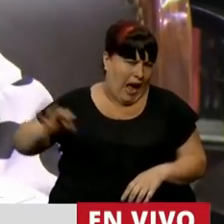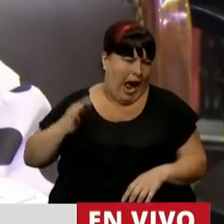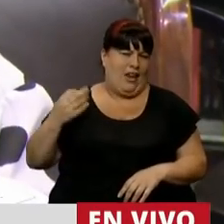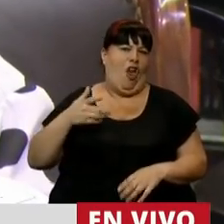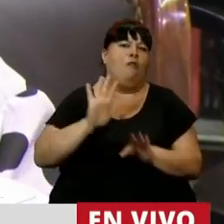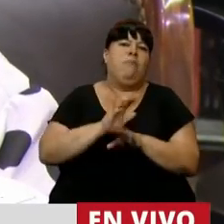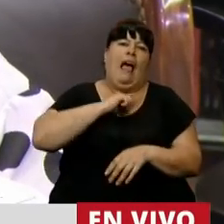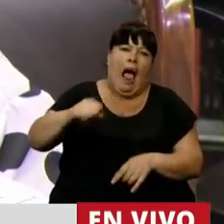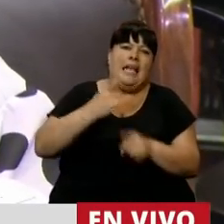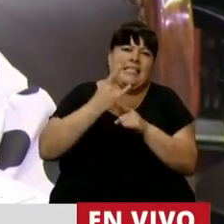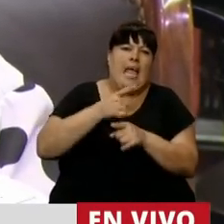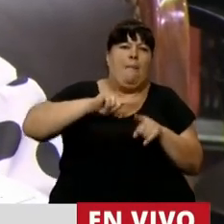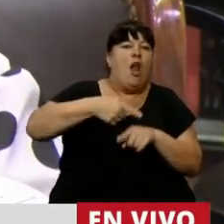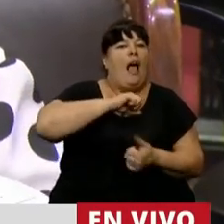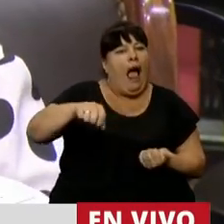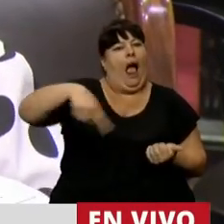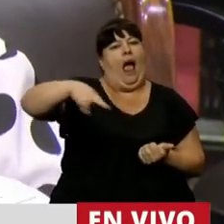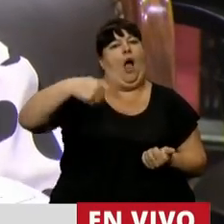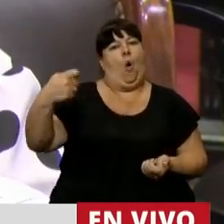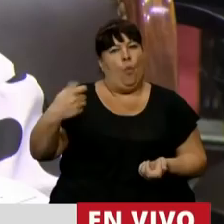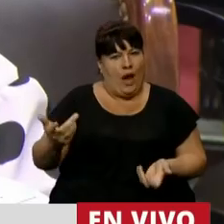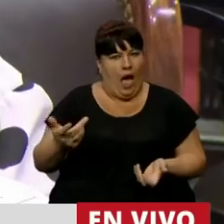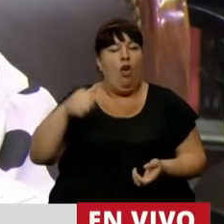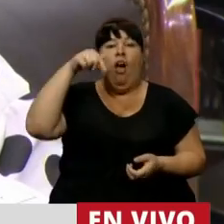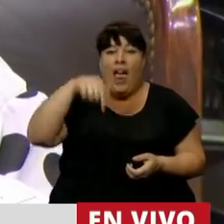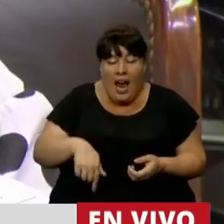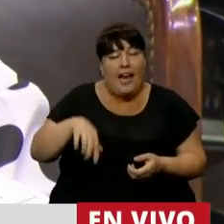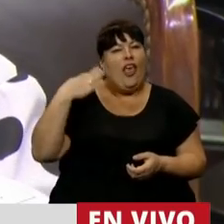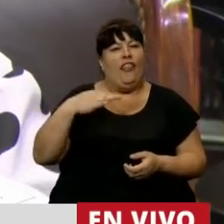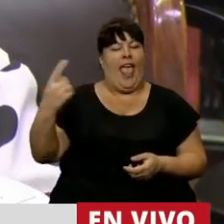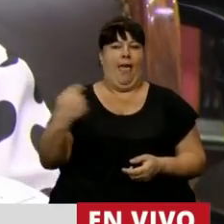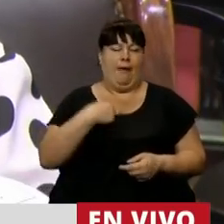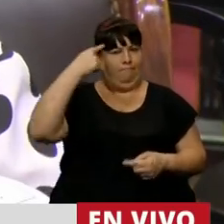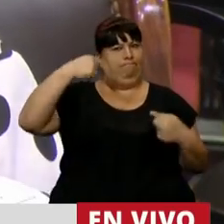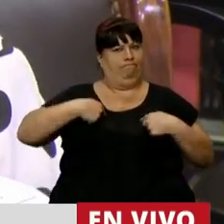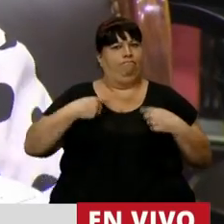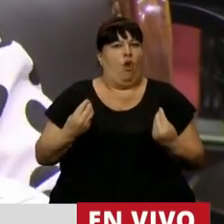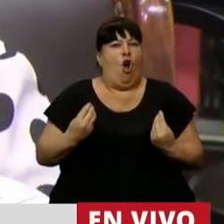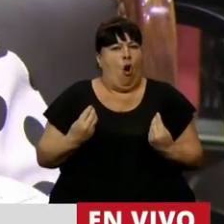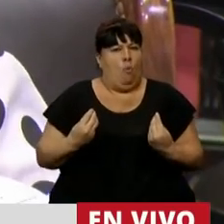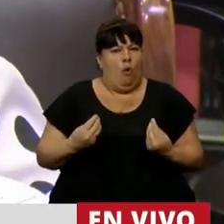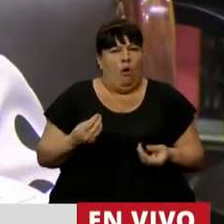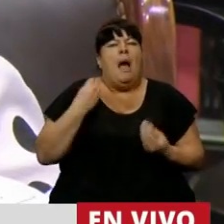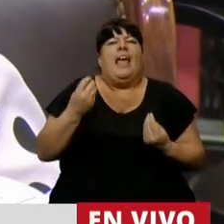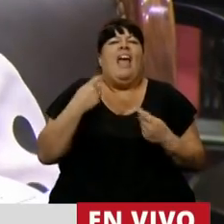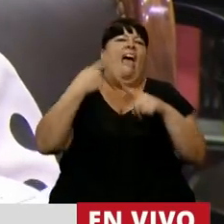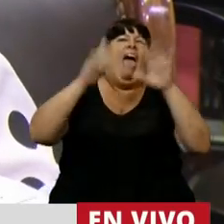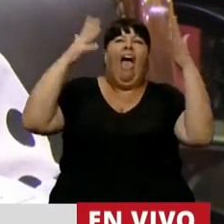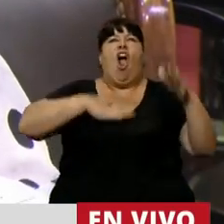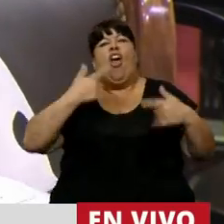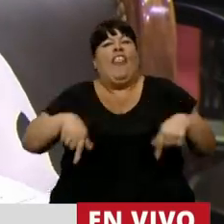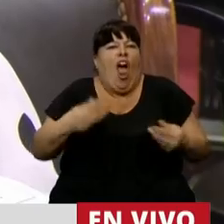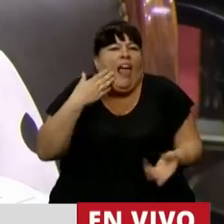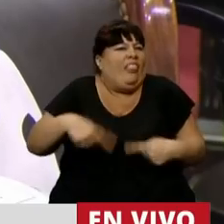viene jorobando la clase política. Y esto nos tiene que interpelar a todos. ¿Qué tienen para festejar